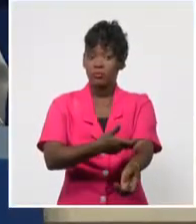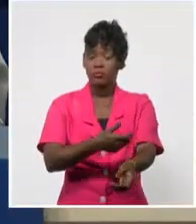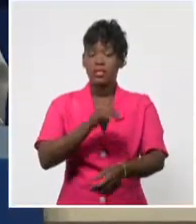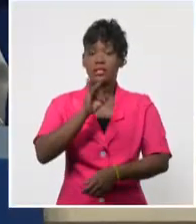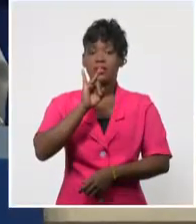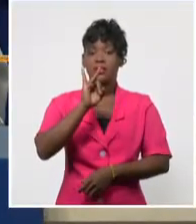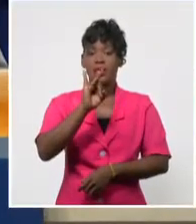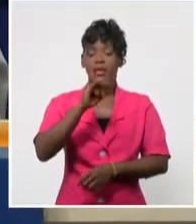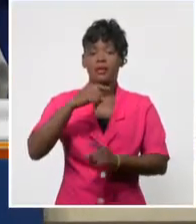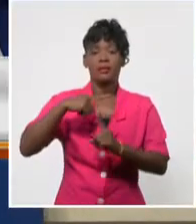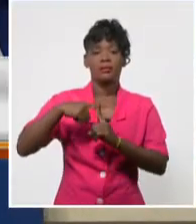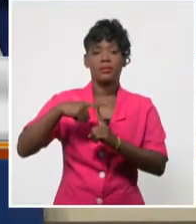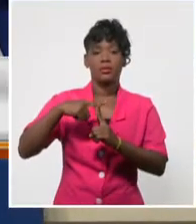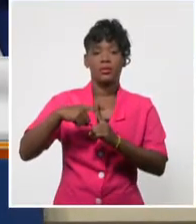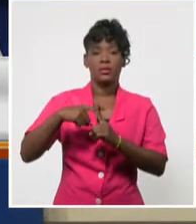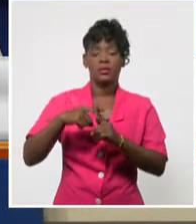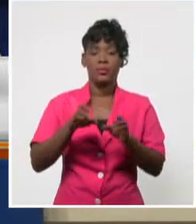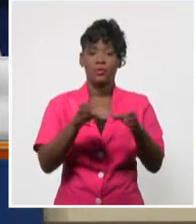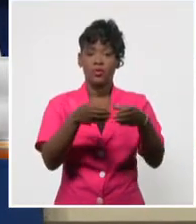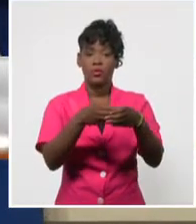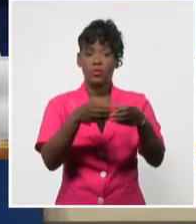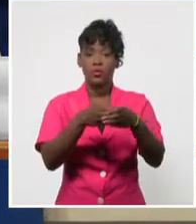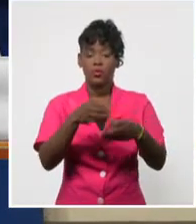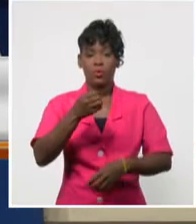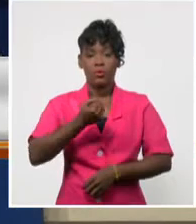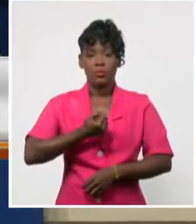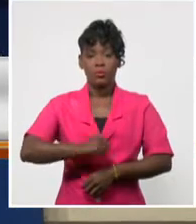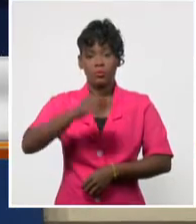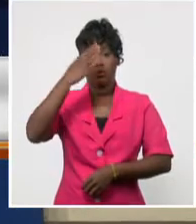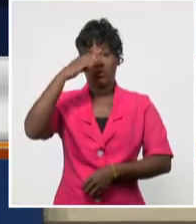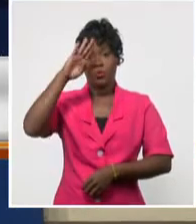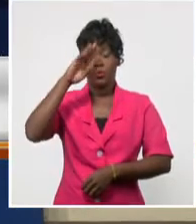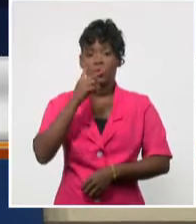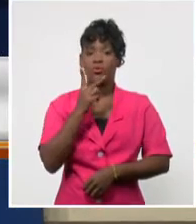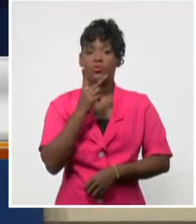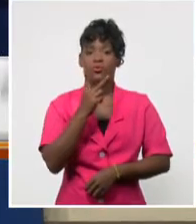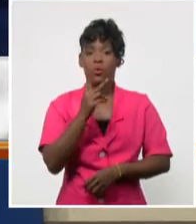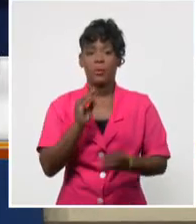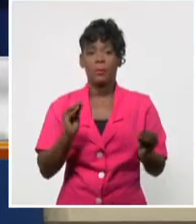cubanos, 2 son contactos de casos confirmados